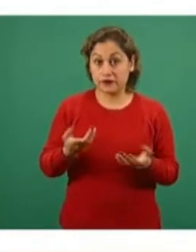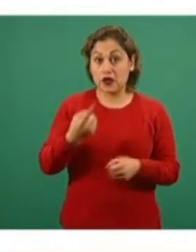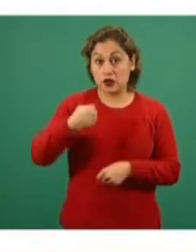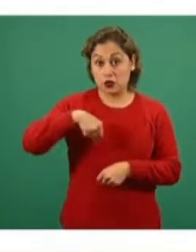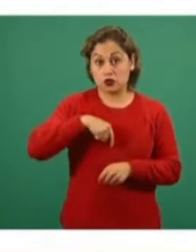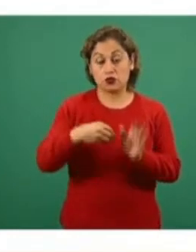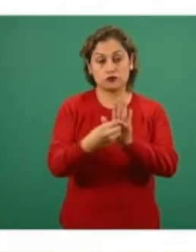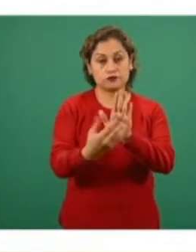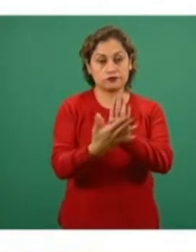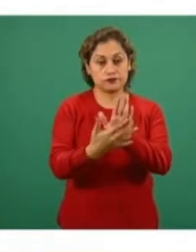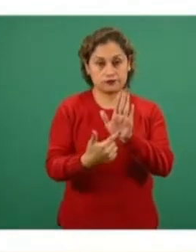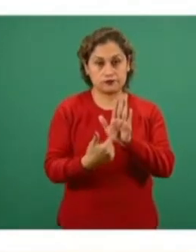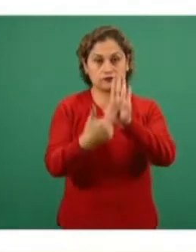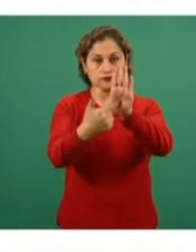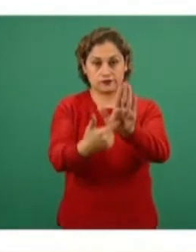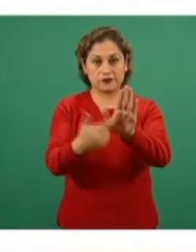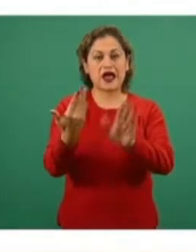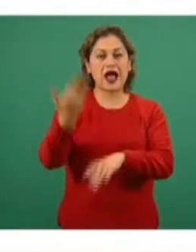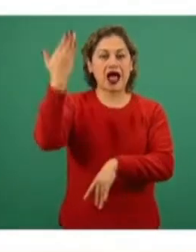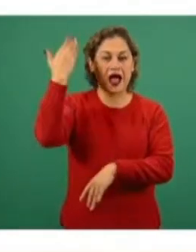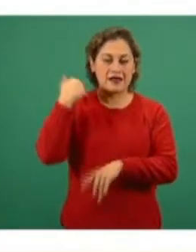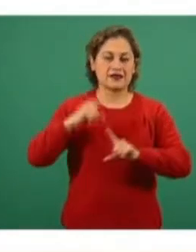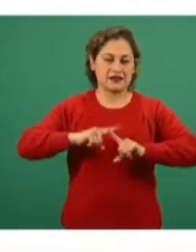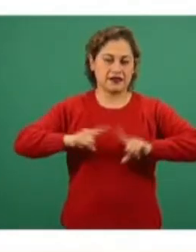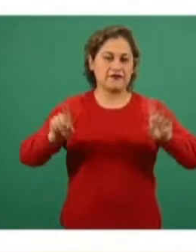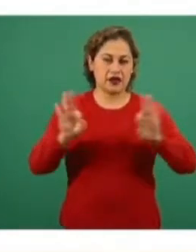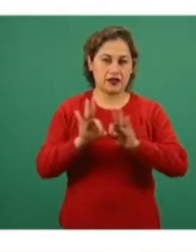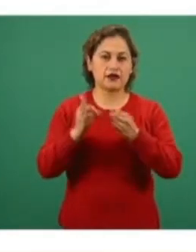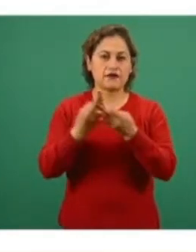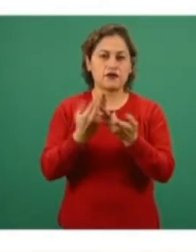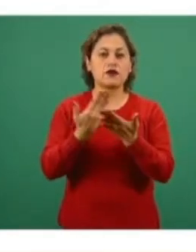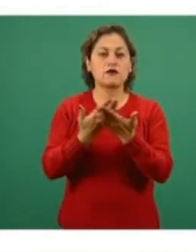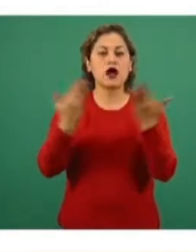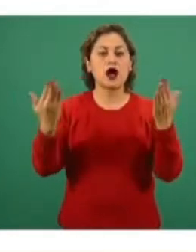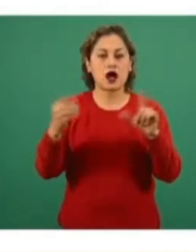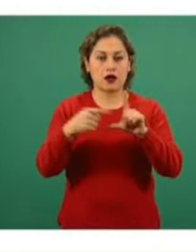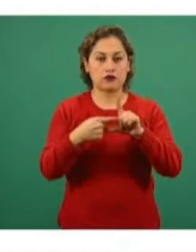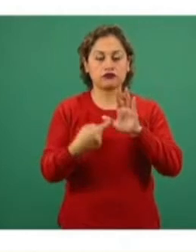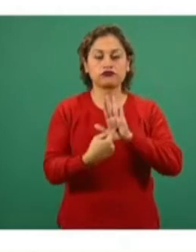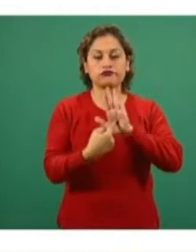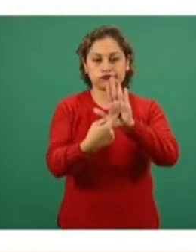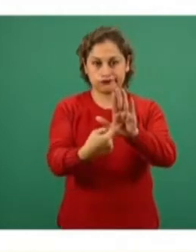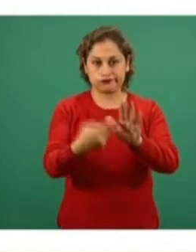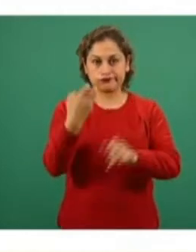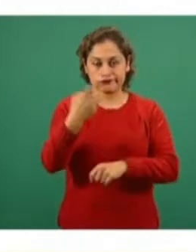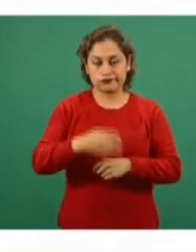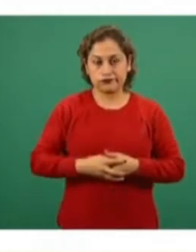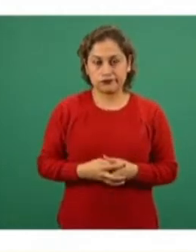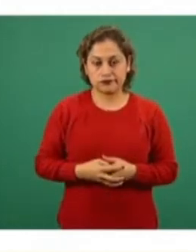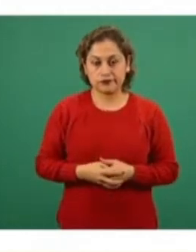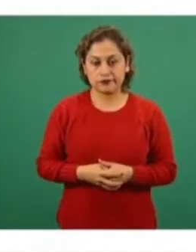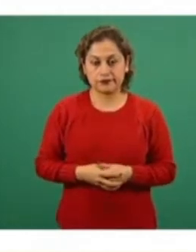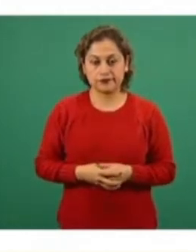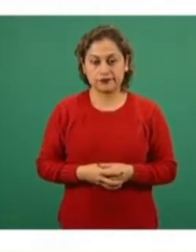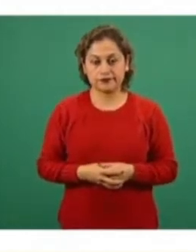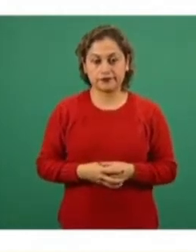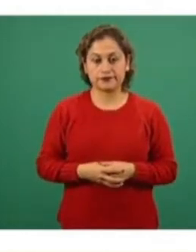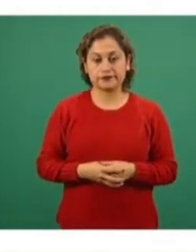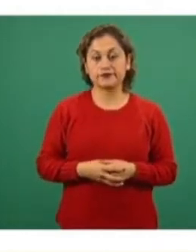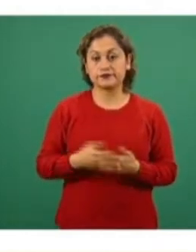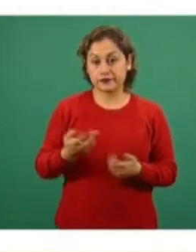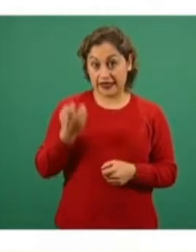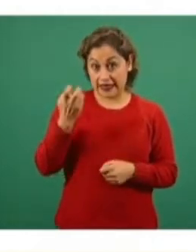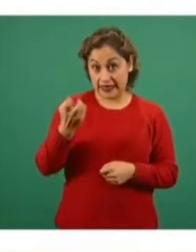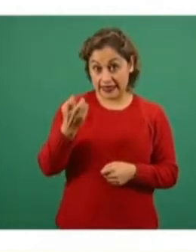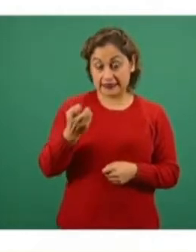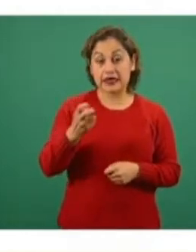gráfica distinta de lo que veníamos presentando en estas barras de todas las entidades federativas de la ocupación hospitalaria. Y eso es la disponibilidad de